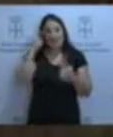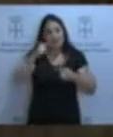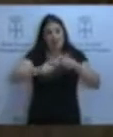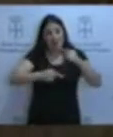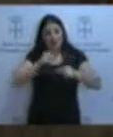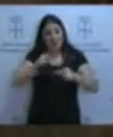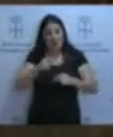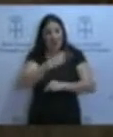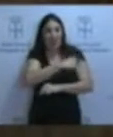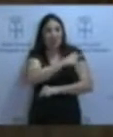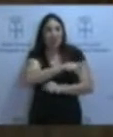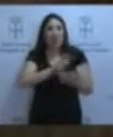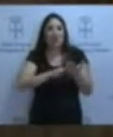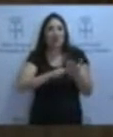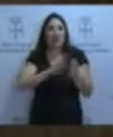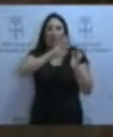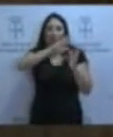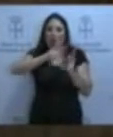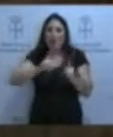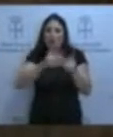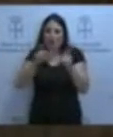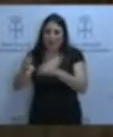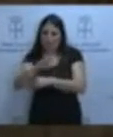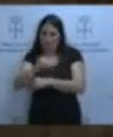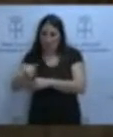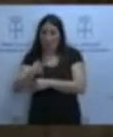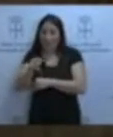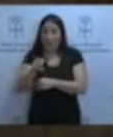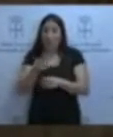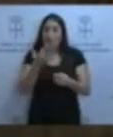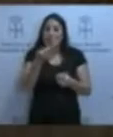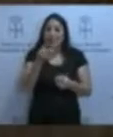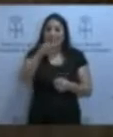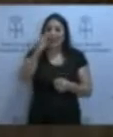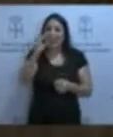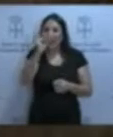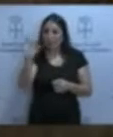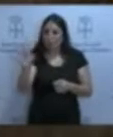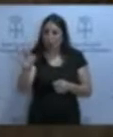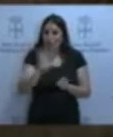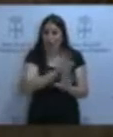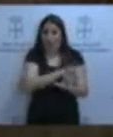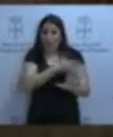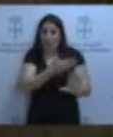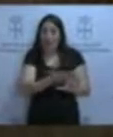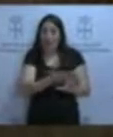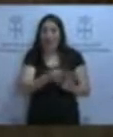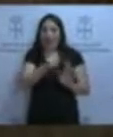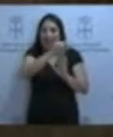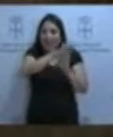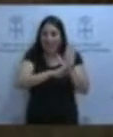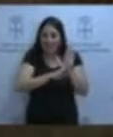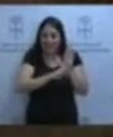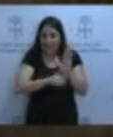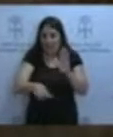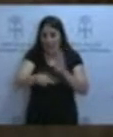en Suiza y en Panamá, y que fueron los principales asturianos, junto a Rato, que hasta la fecha han aparecido en las 2 principales listas de evasores